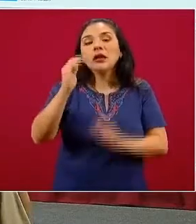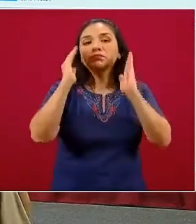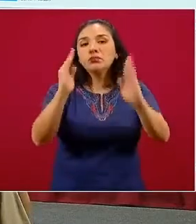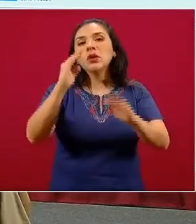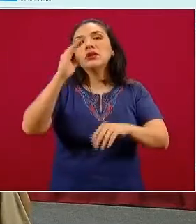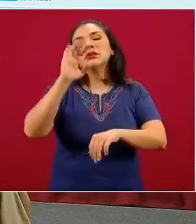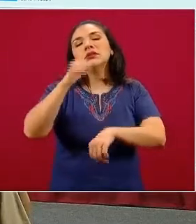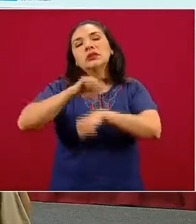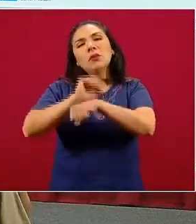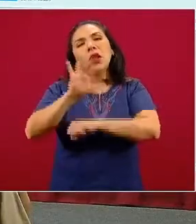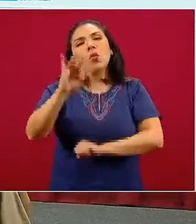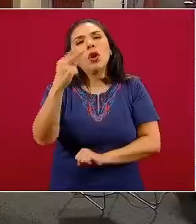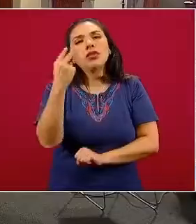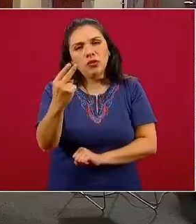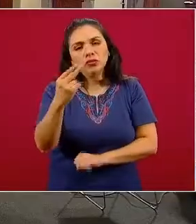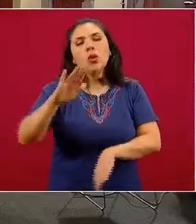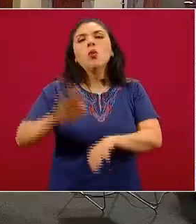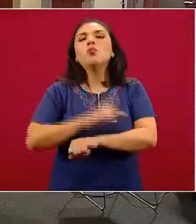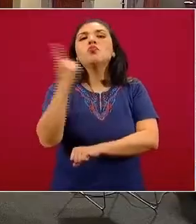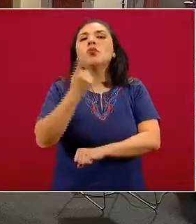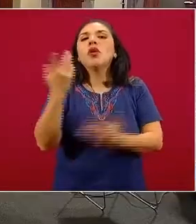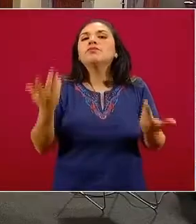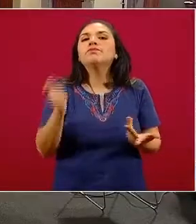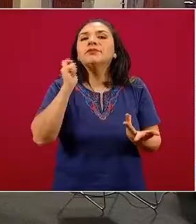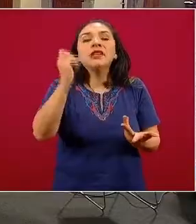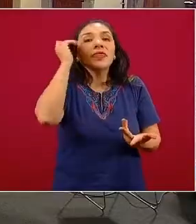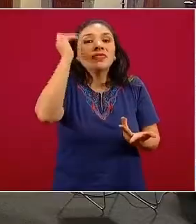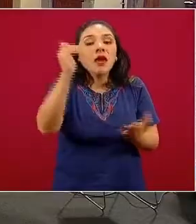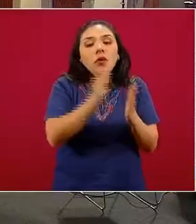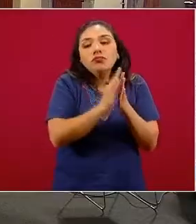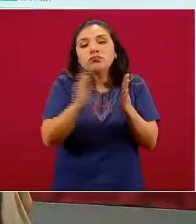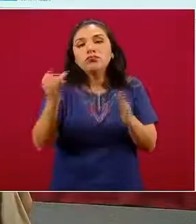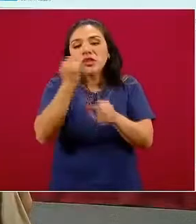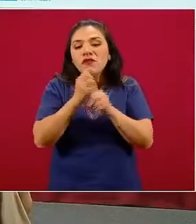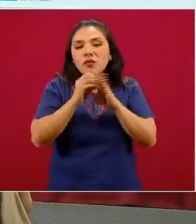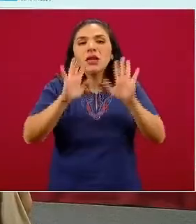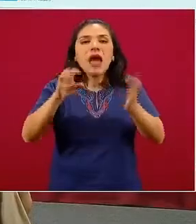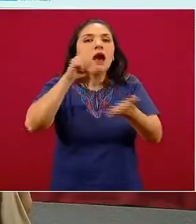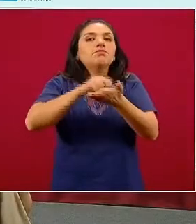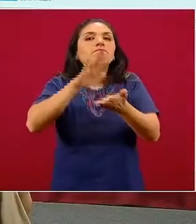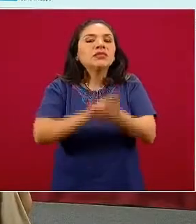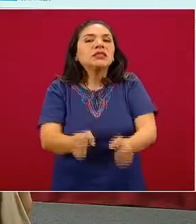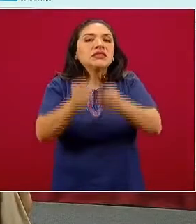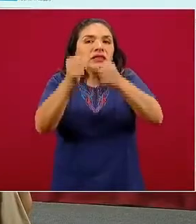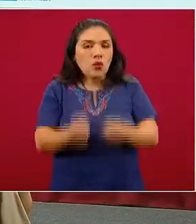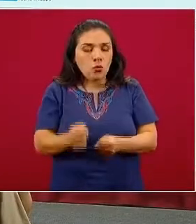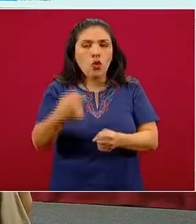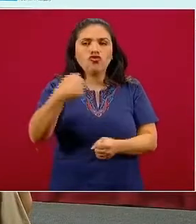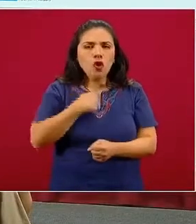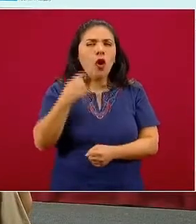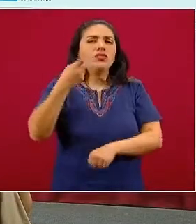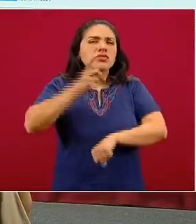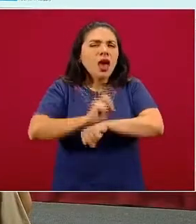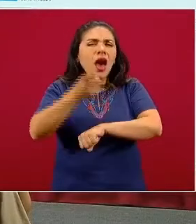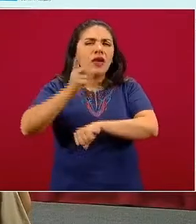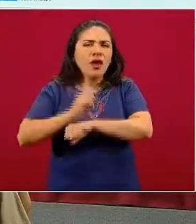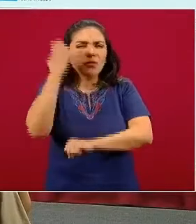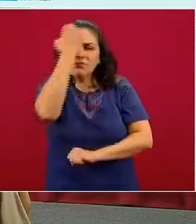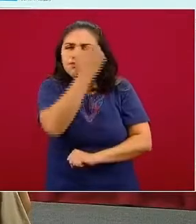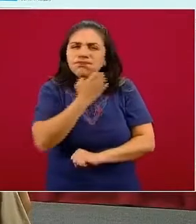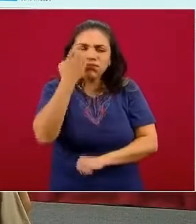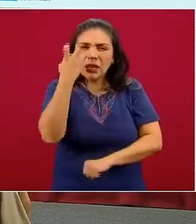la semana 42, dado que es el tiempo en que la información ya es estable. Nosotros monitoreamos diariamente la